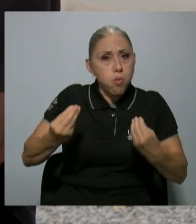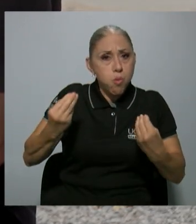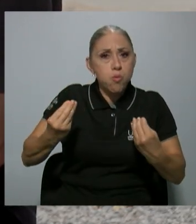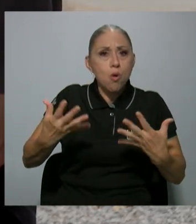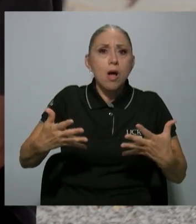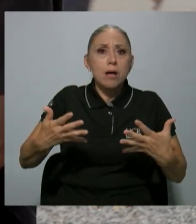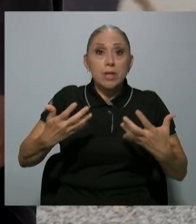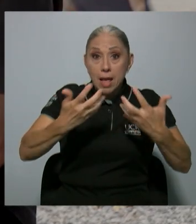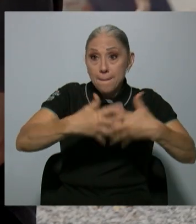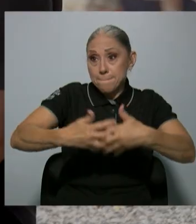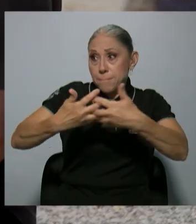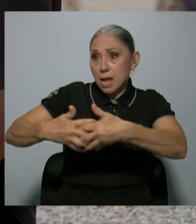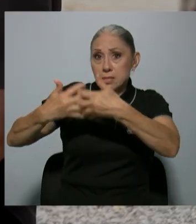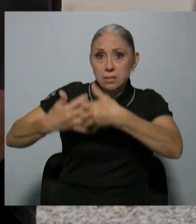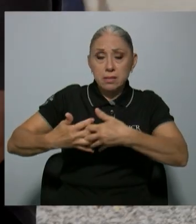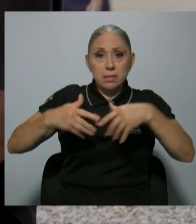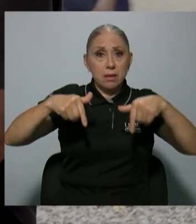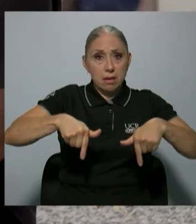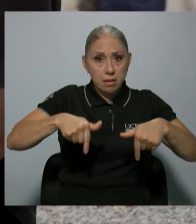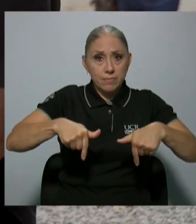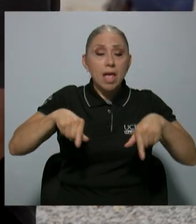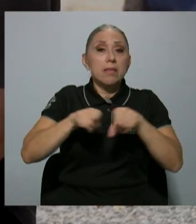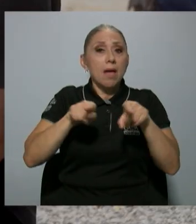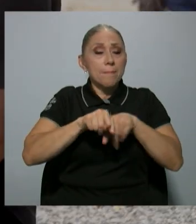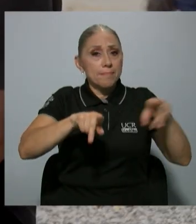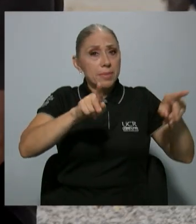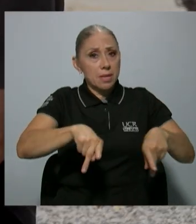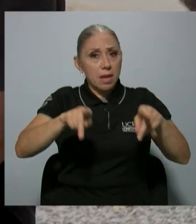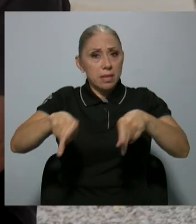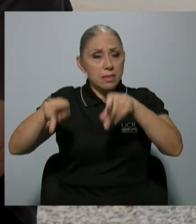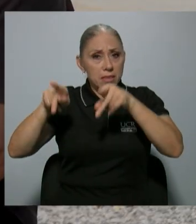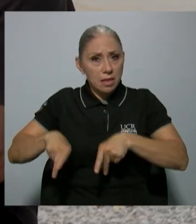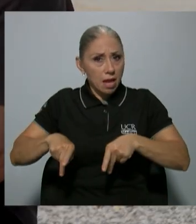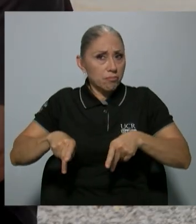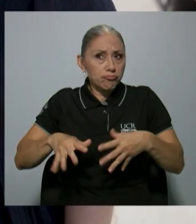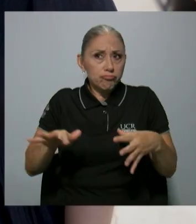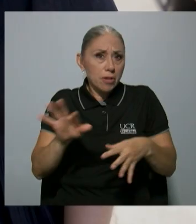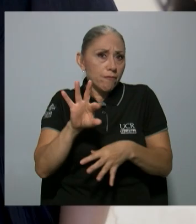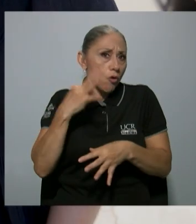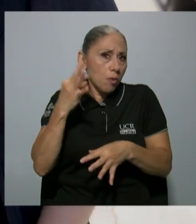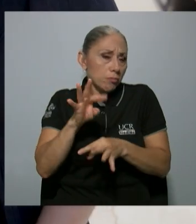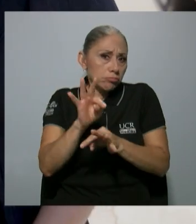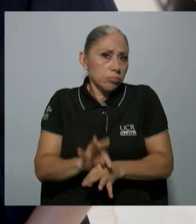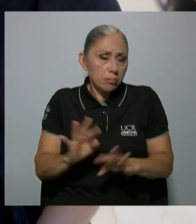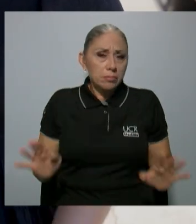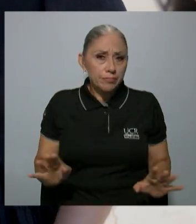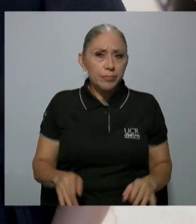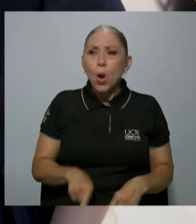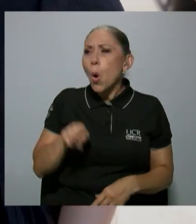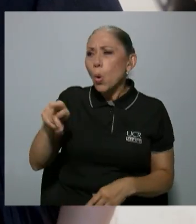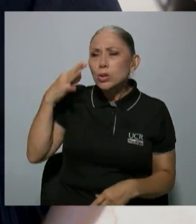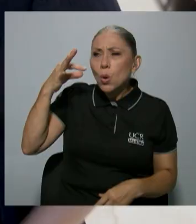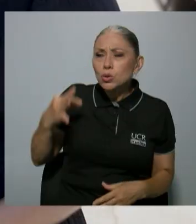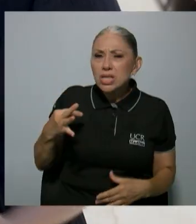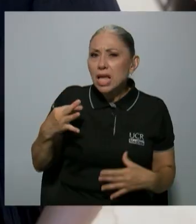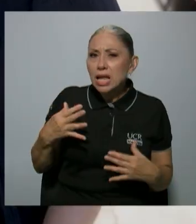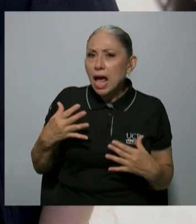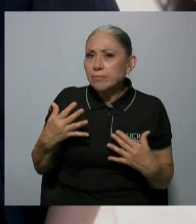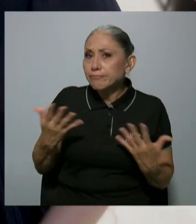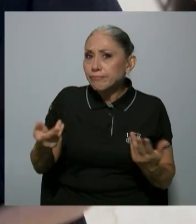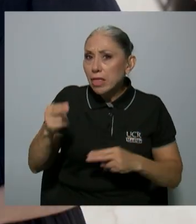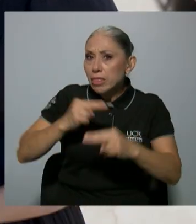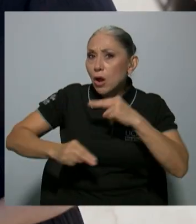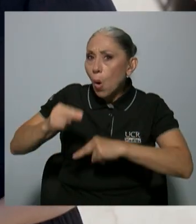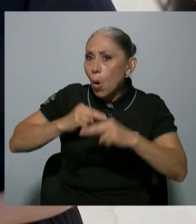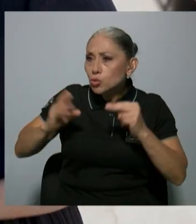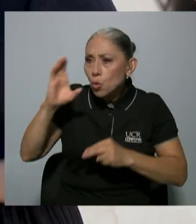trabajan empresas y trabajan gente rústicamente. ¿Y usted qué considera del negocio